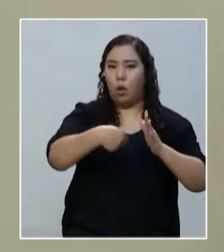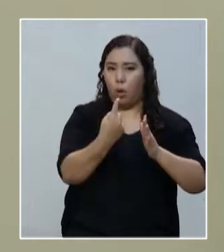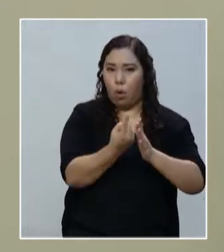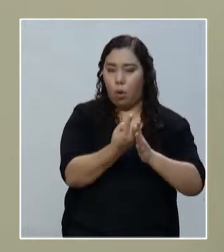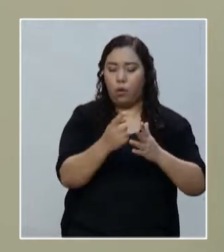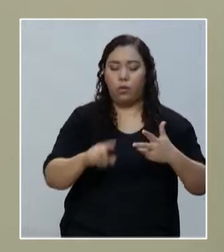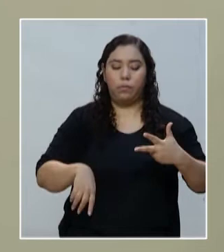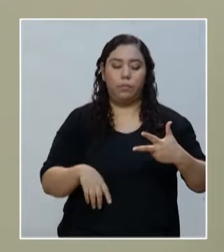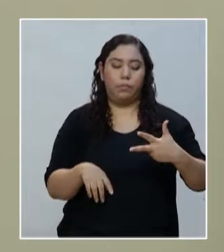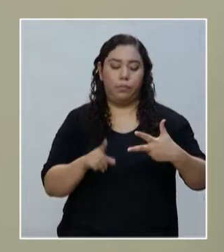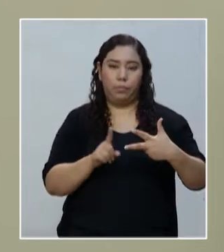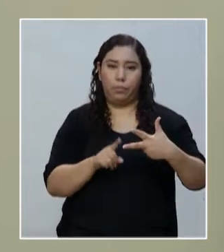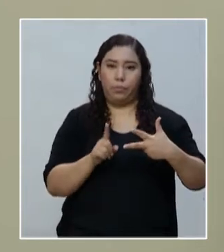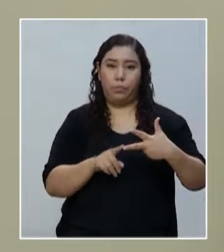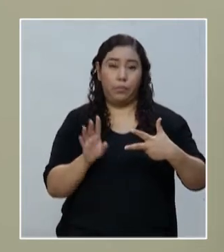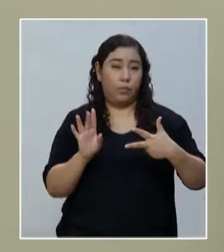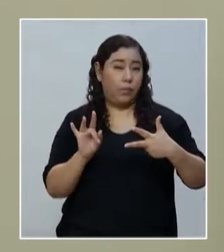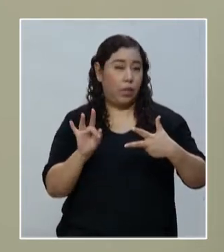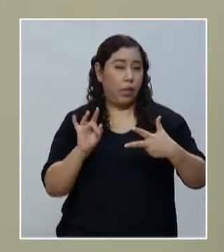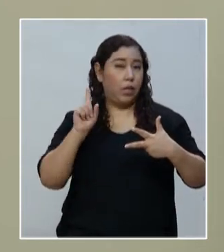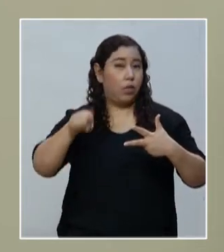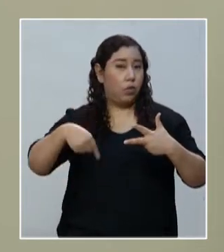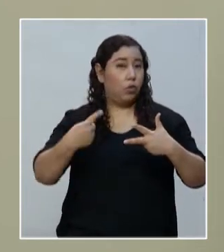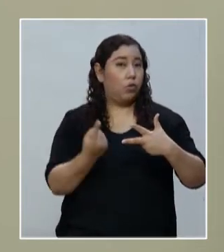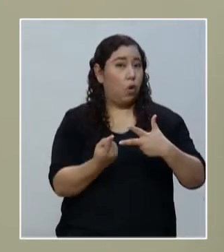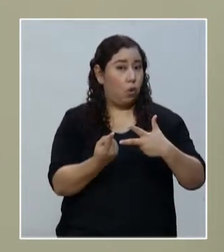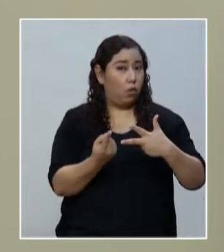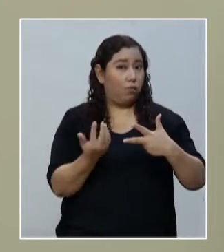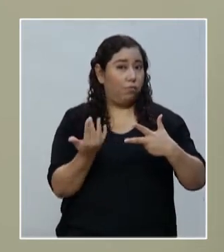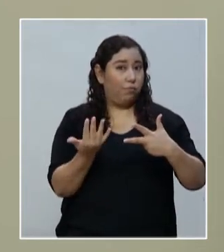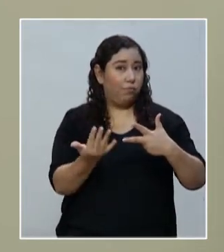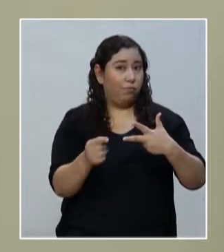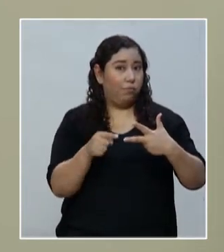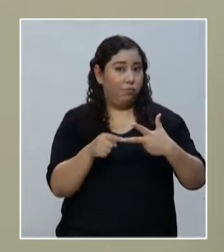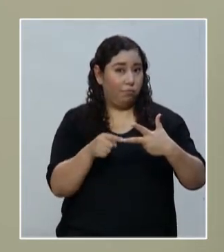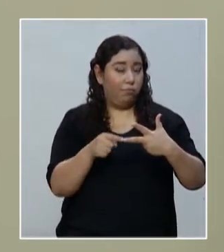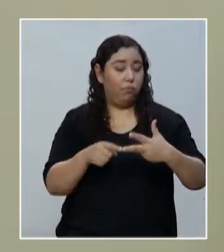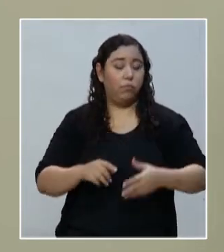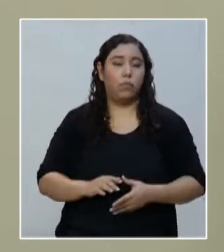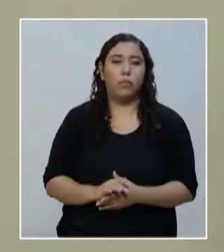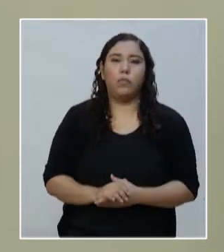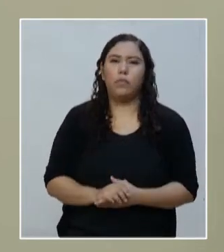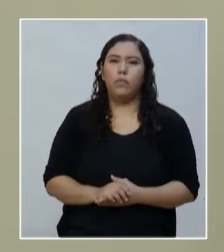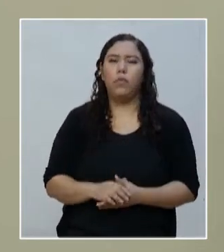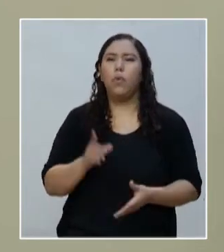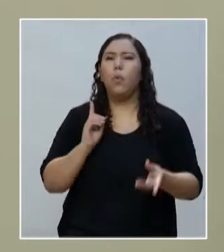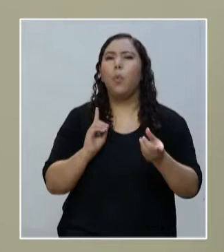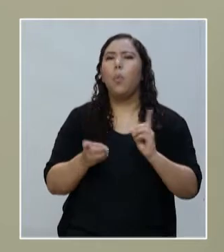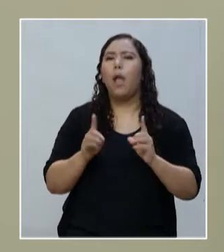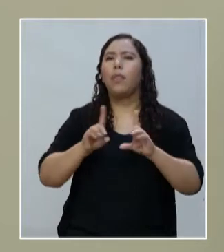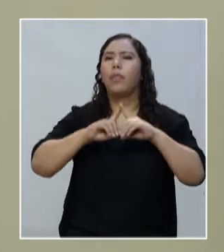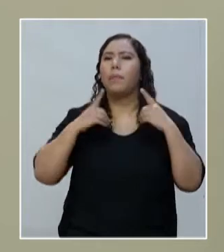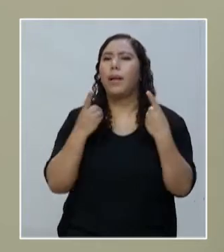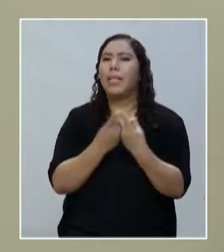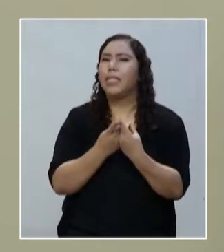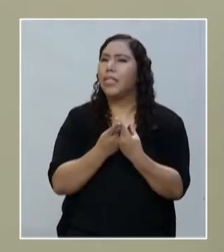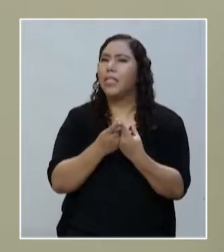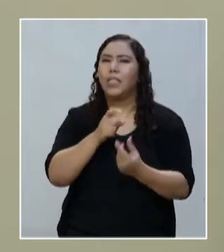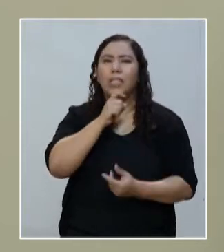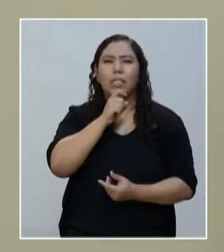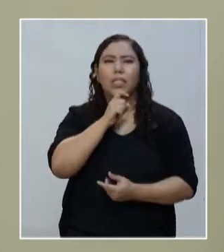un rango aproximado de 18 horas. Los departamentos de mayor afectación son Departamento de